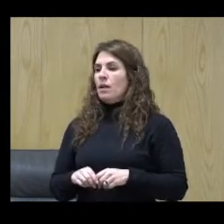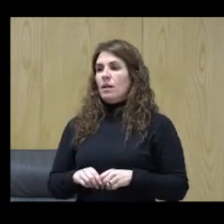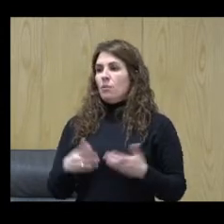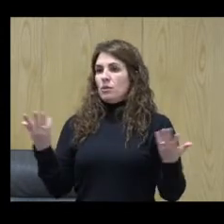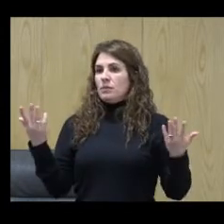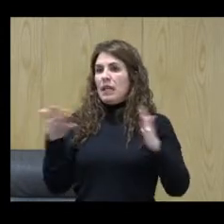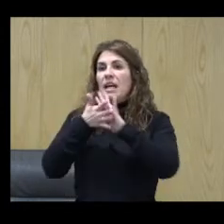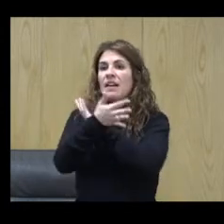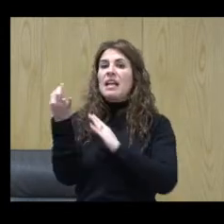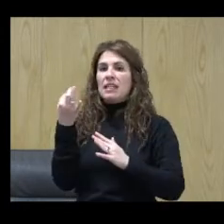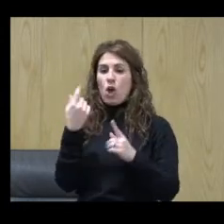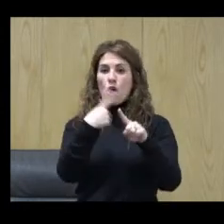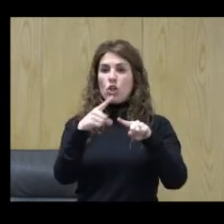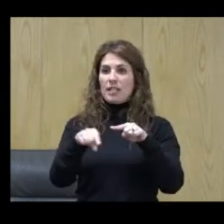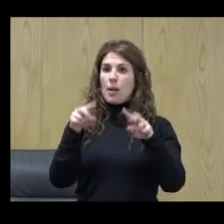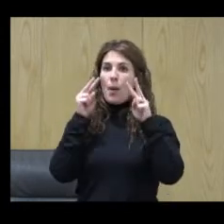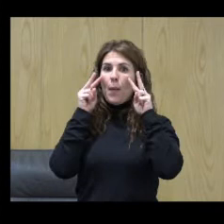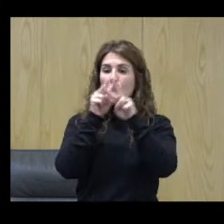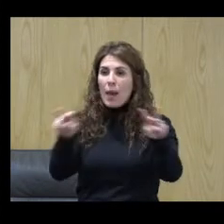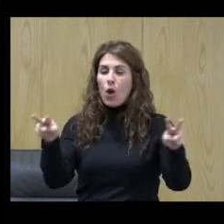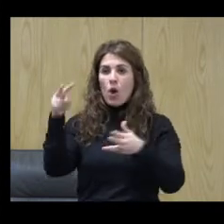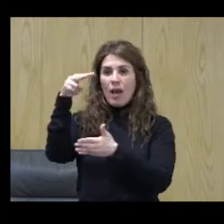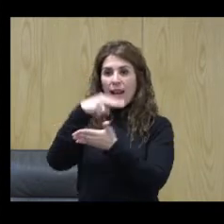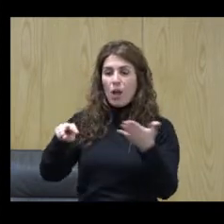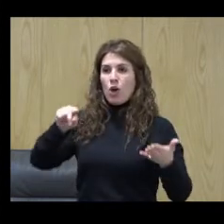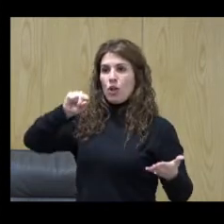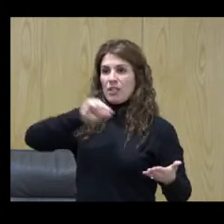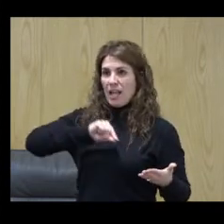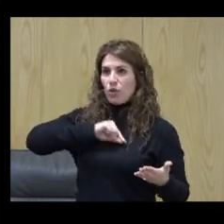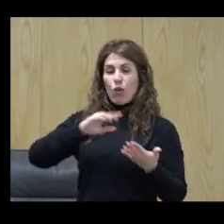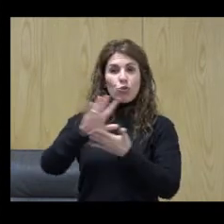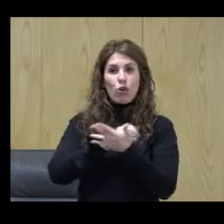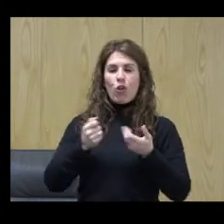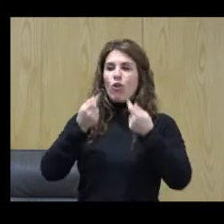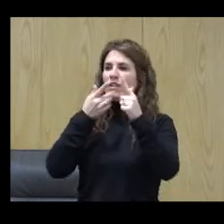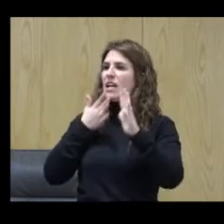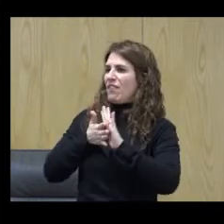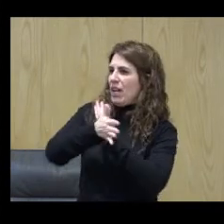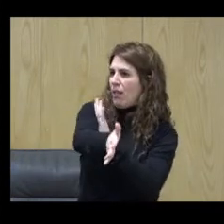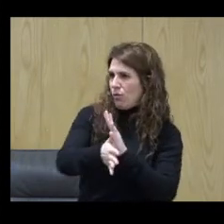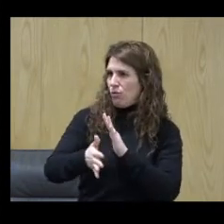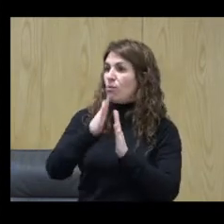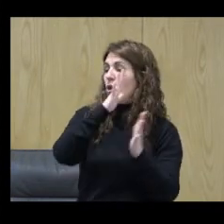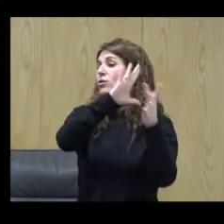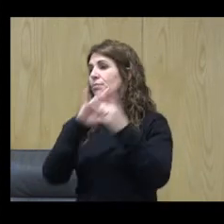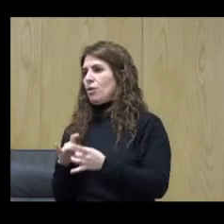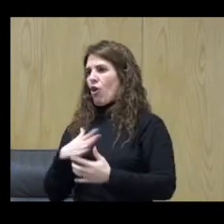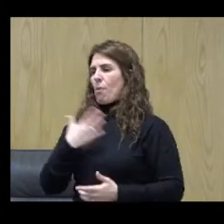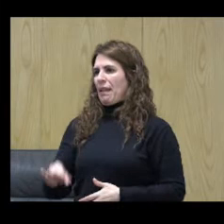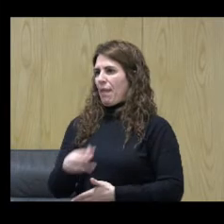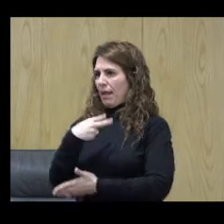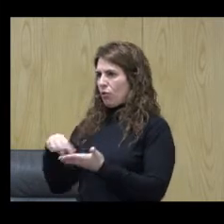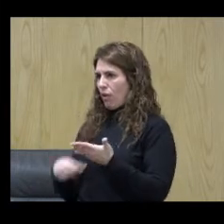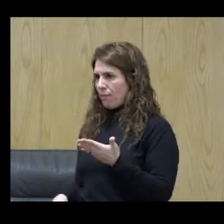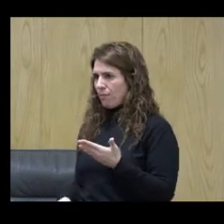a las cosas, a lo que leo, a lo que veo, a lo que siento, y en eso estamos en esa competencia lectora. Supone